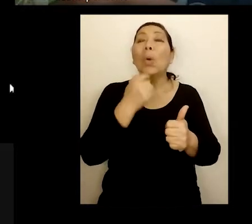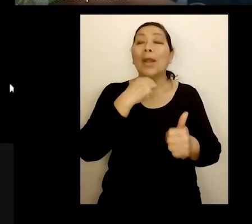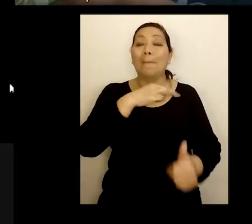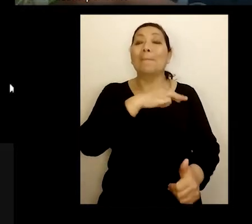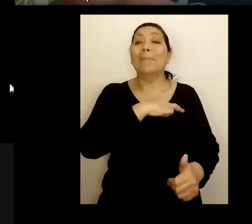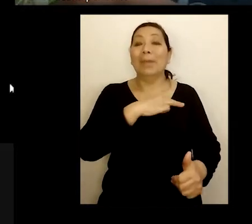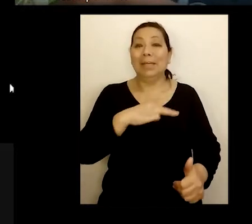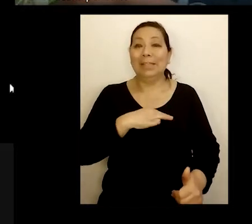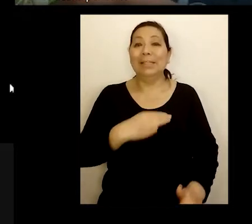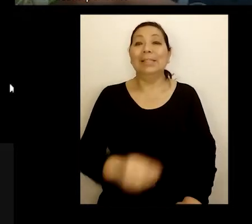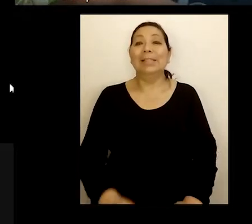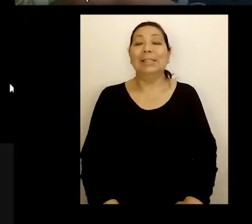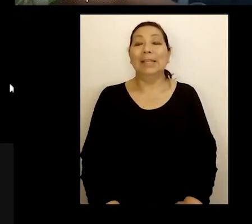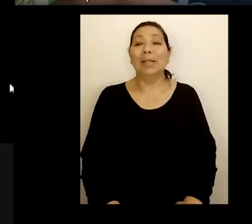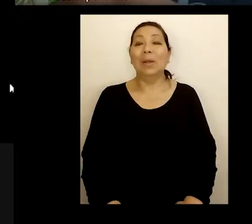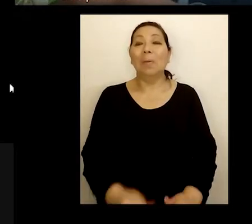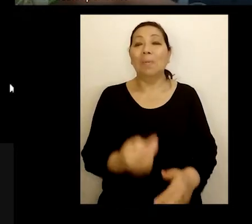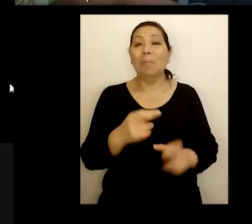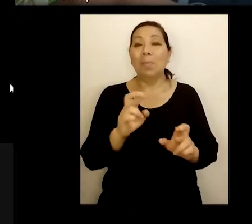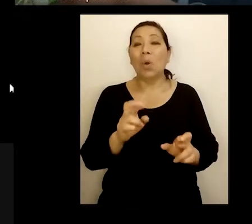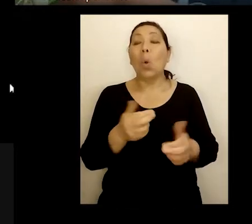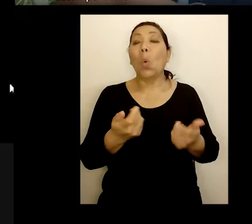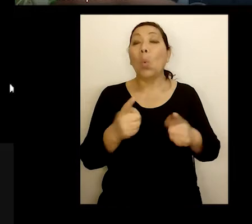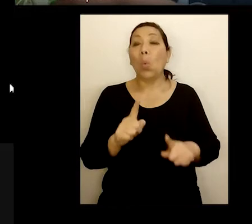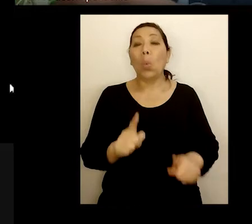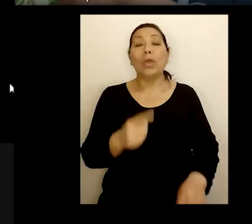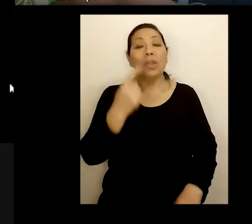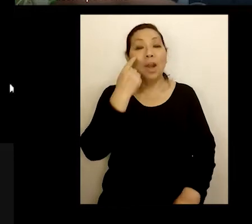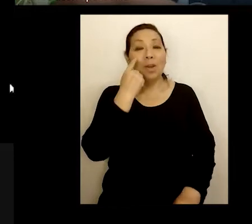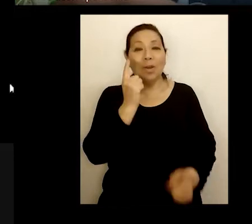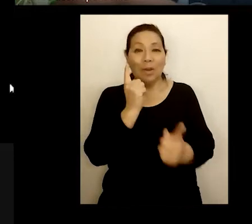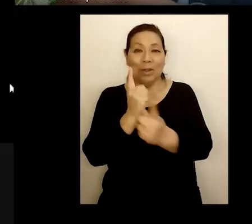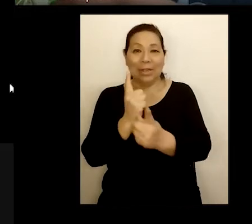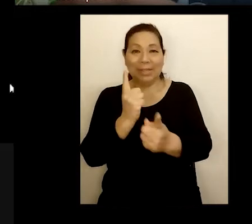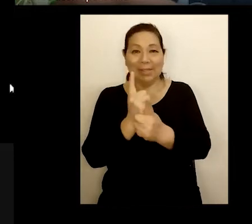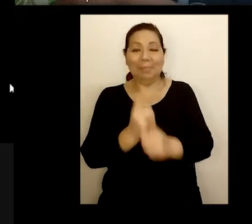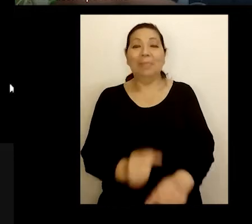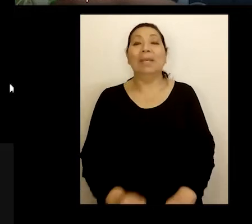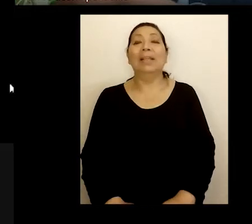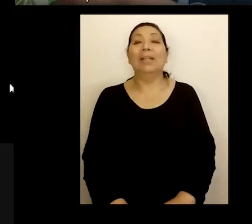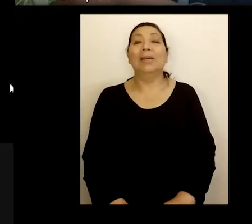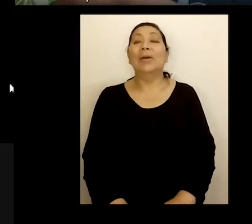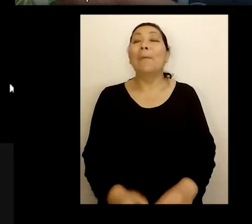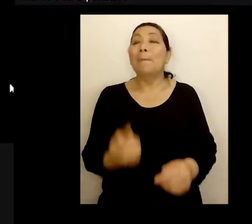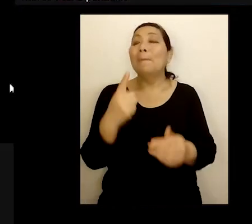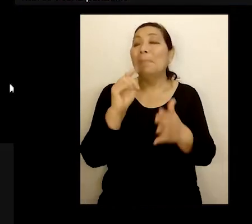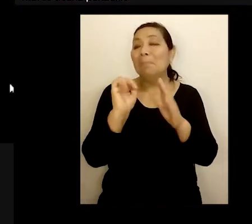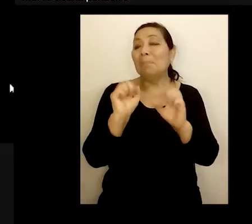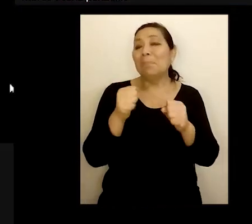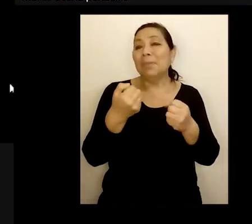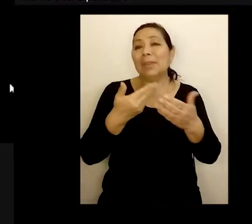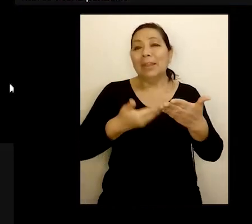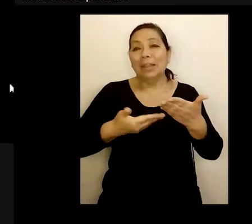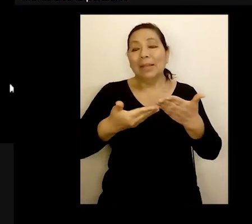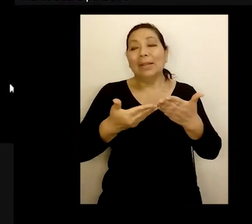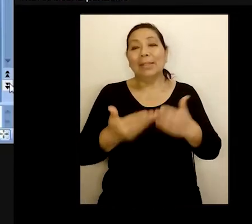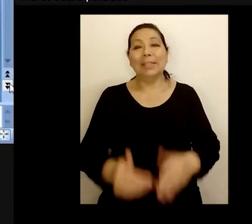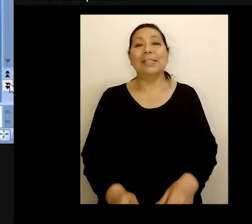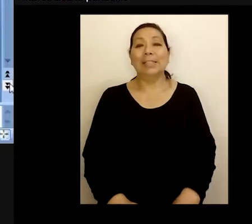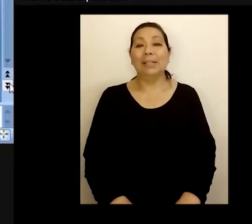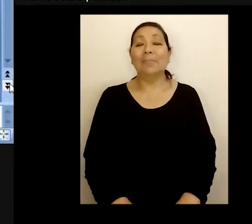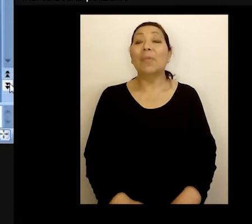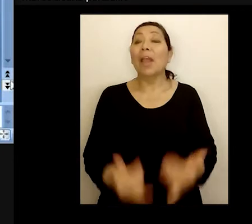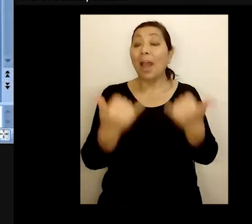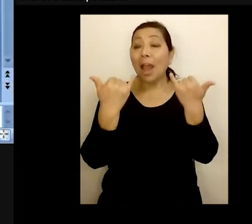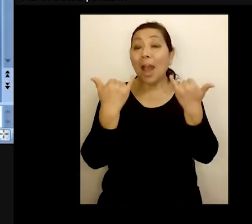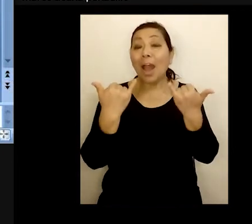Ministerio Público en cuanto al procedimiento de prisión preventiva, y también se hacía alusión al desistimiento.